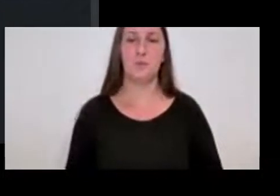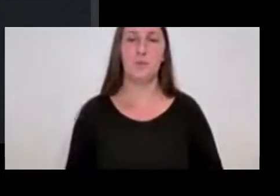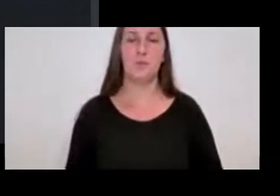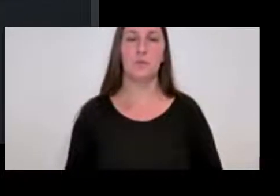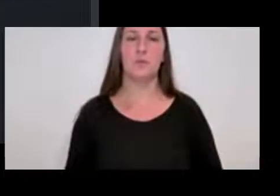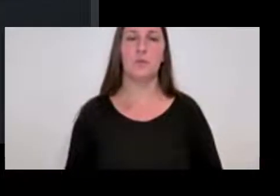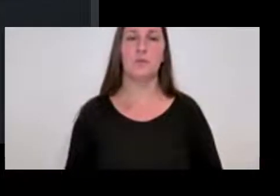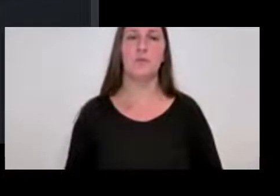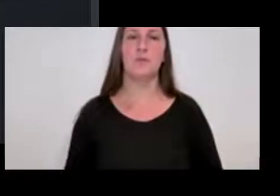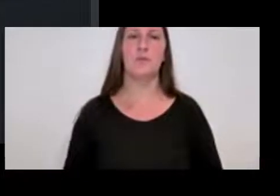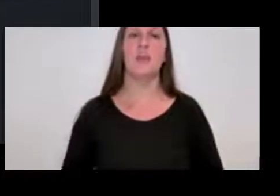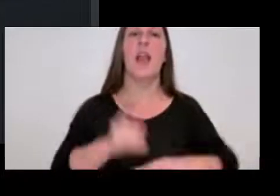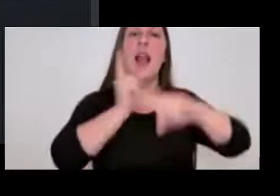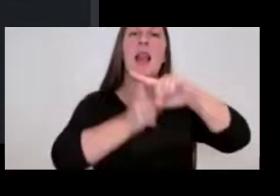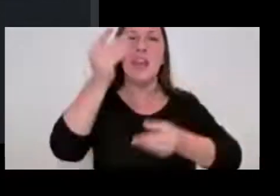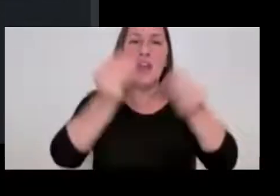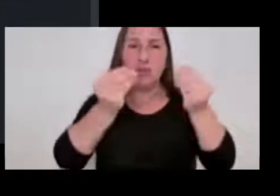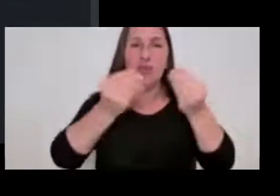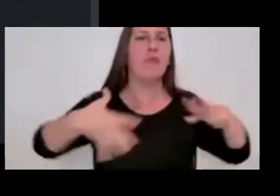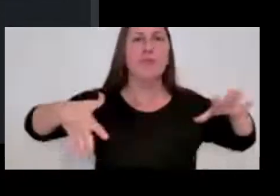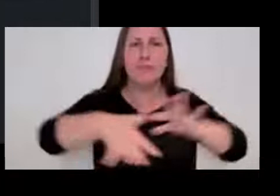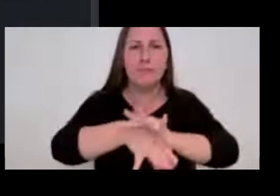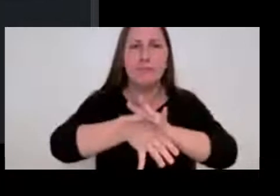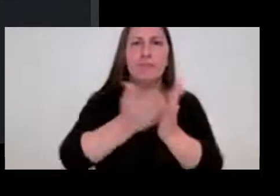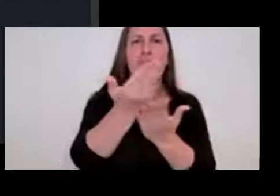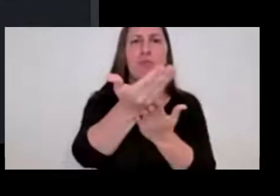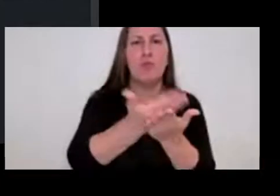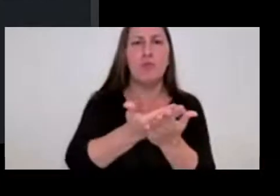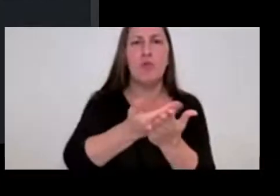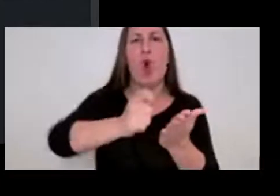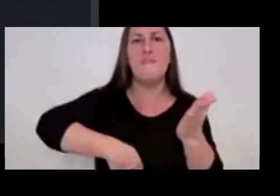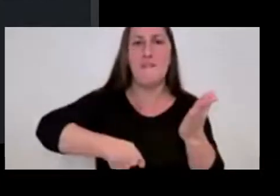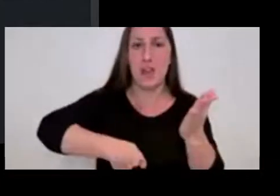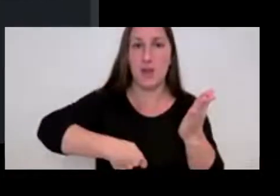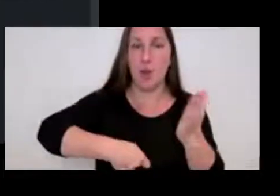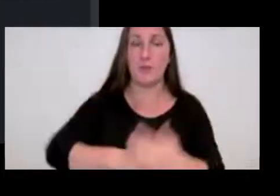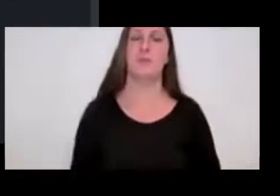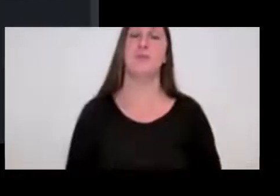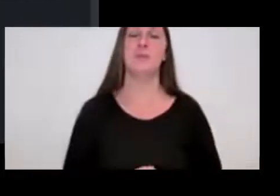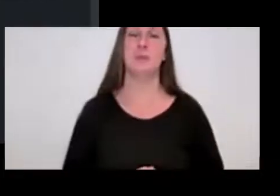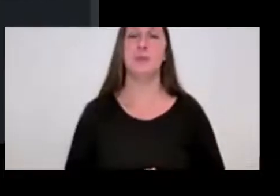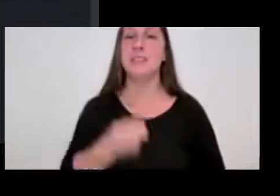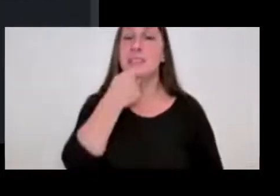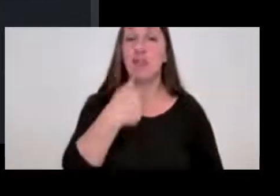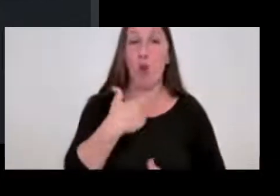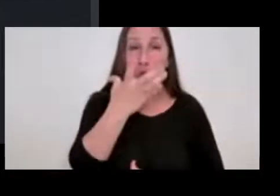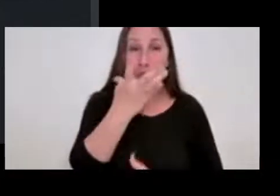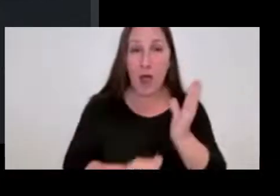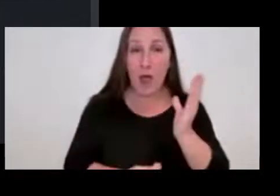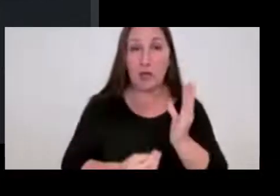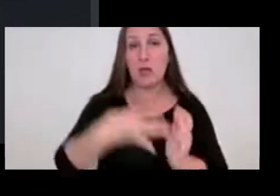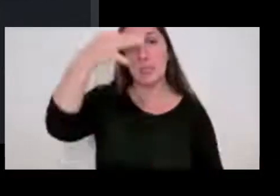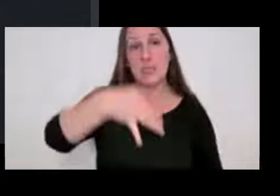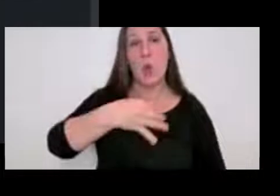La correcta liquidación de convenio. Porque si yo no liquido bien convenio, lo más probable es que esté pagando más impuestos del que